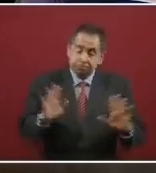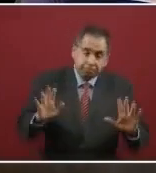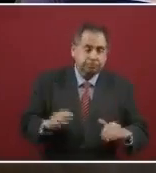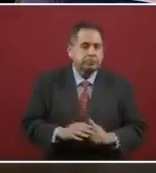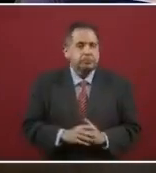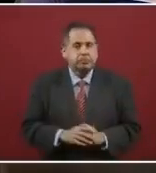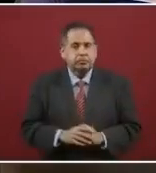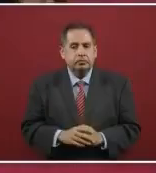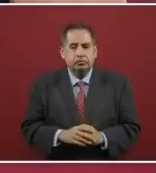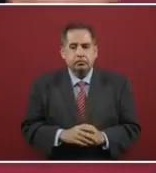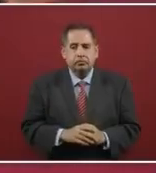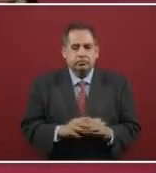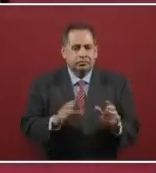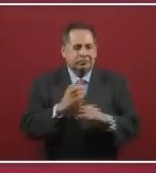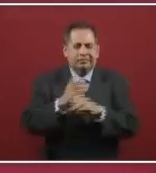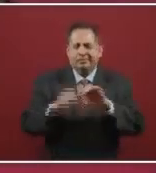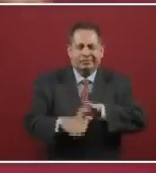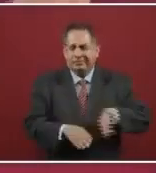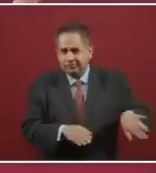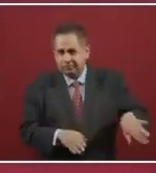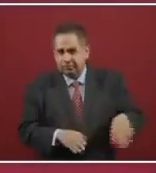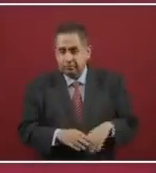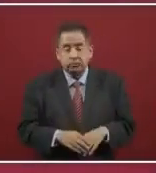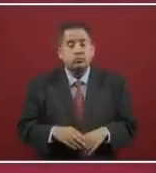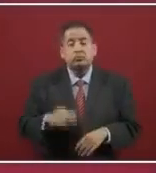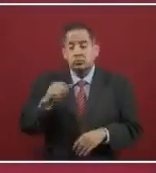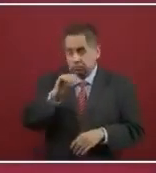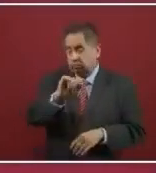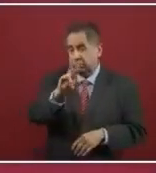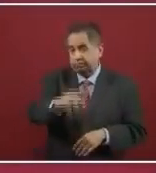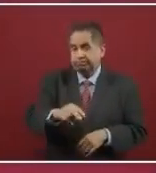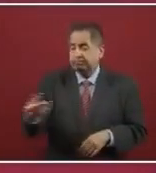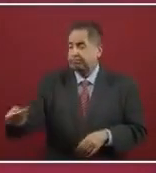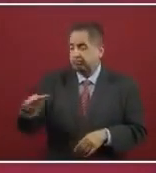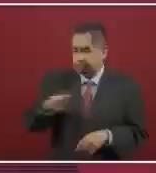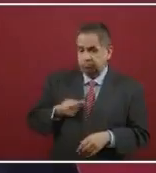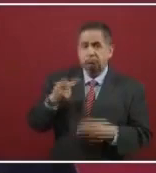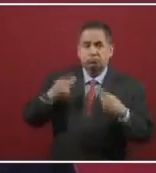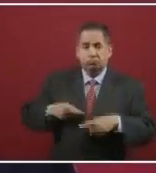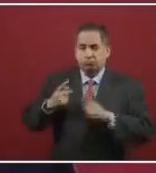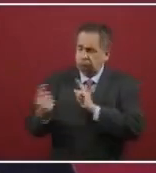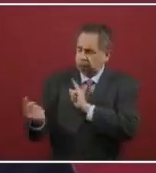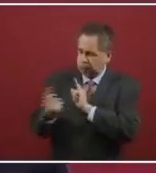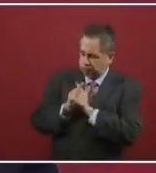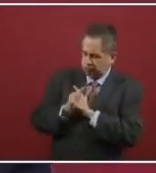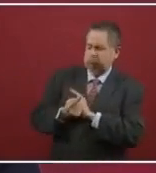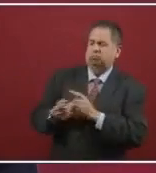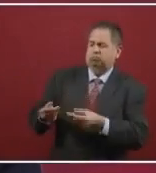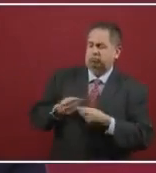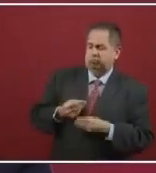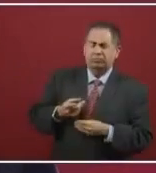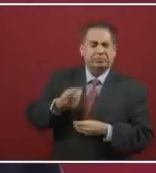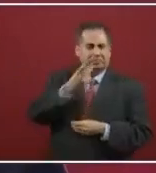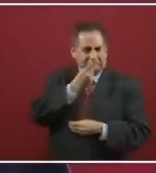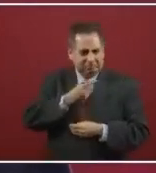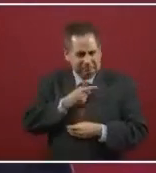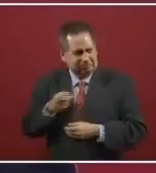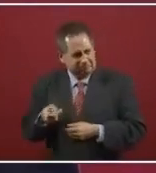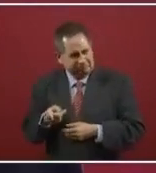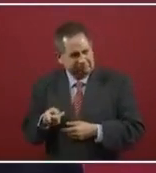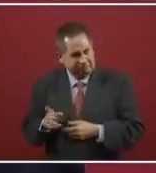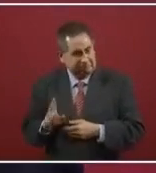Independientemente de cualquier otra cosa, sí se acercó a mí una persona que me dice